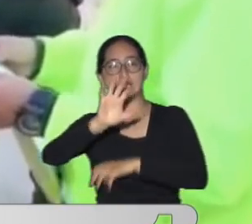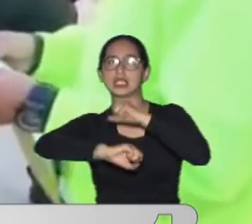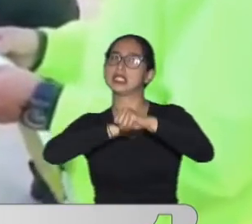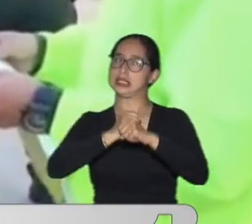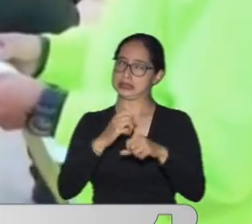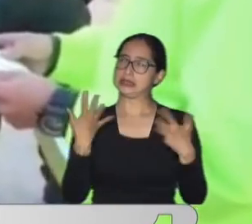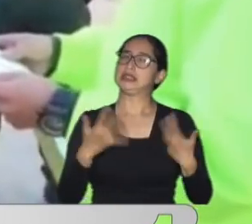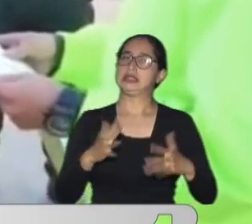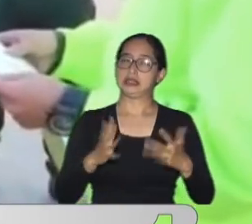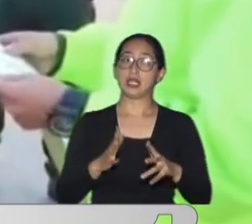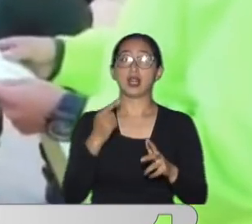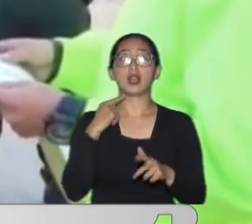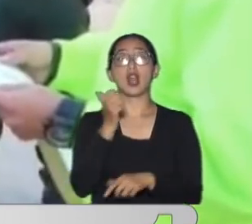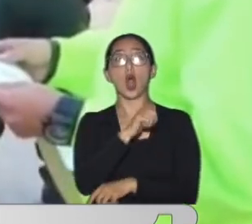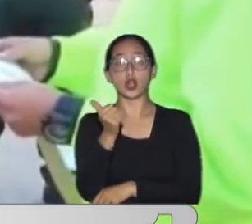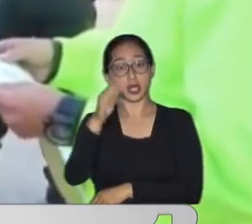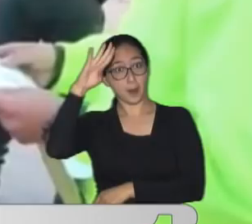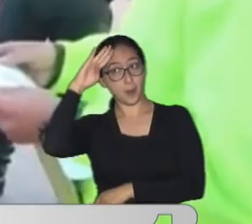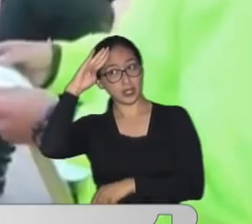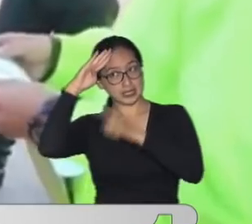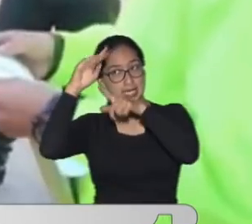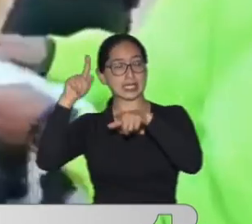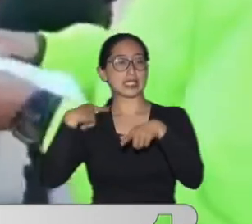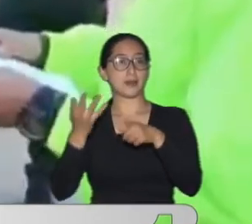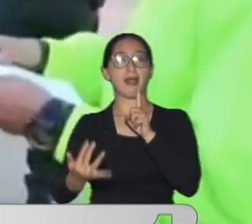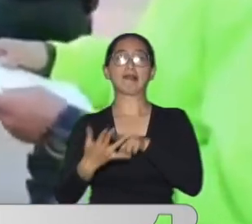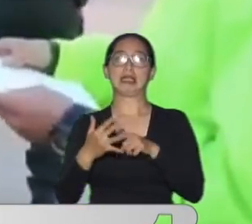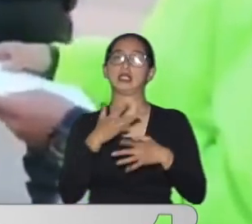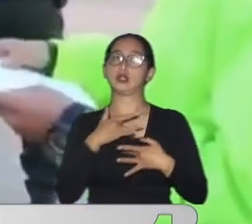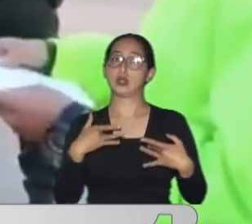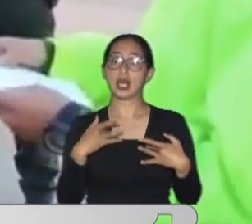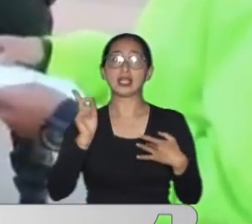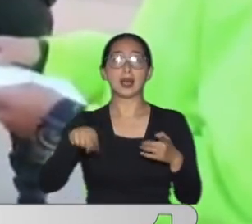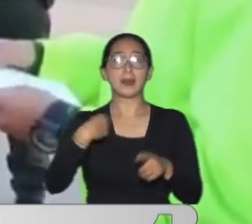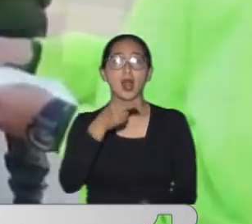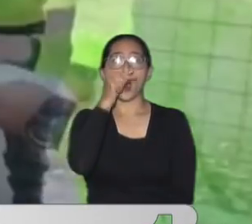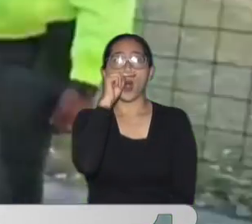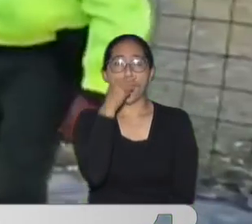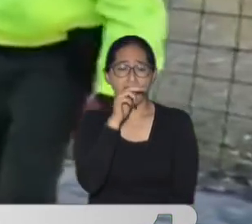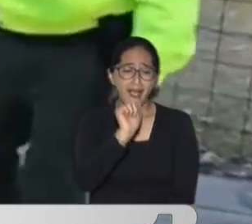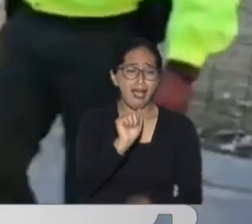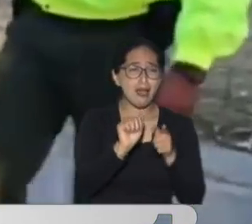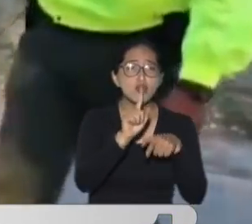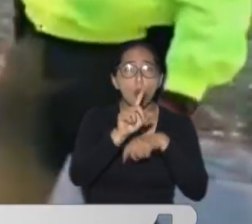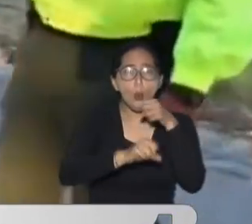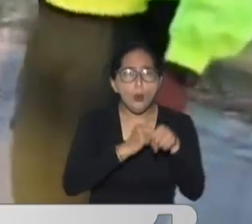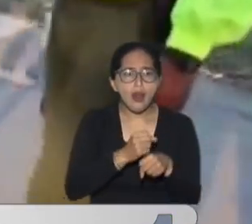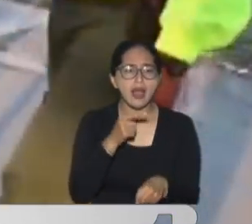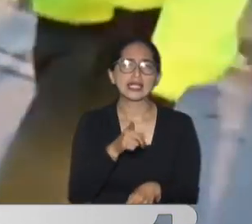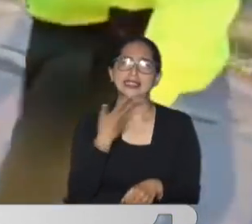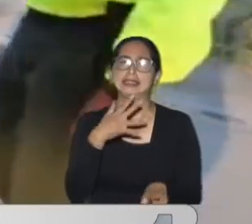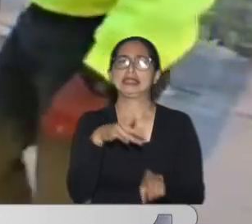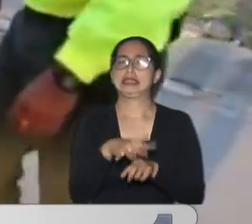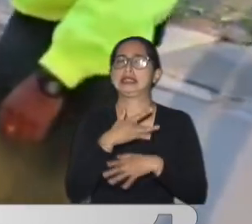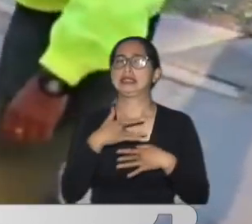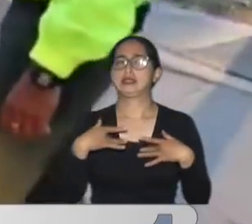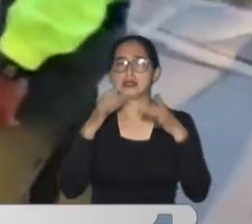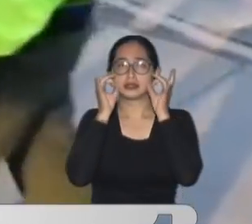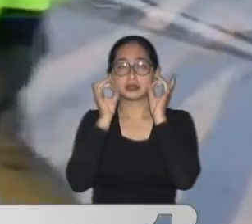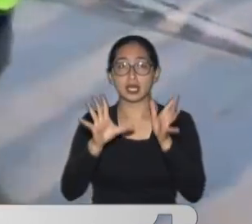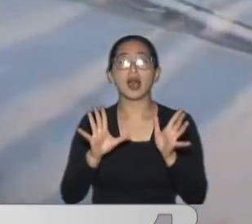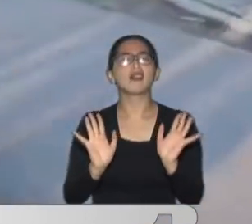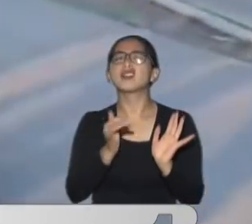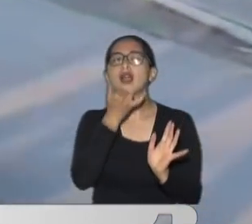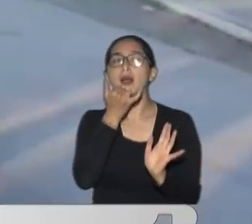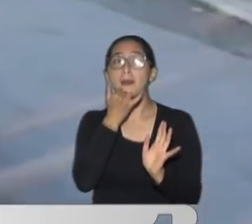entre ellos dos uniformados de la policía y una niña de un año. Lo que ha dicho hasta el momento la policía es que este atentado no iba